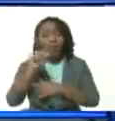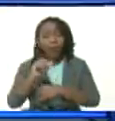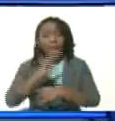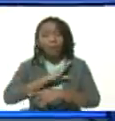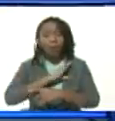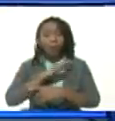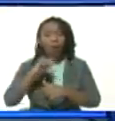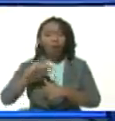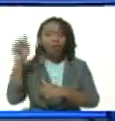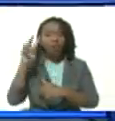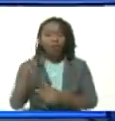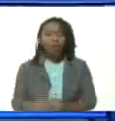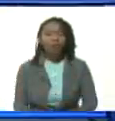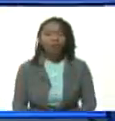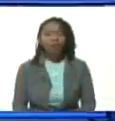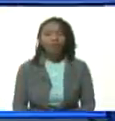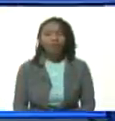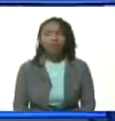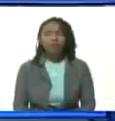también.